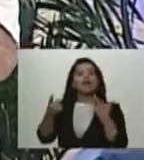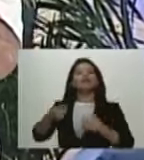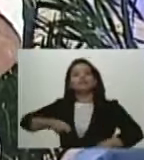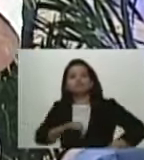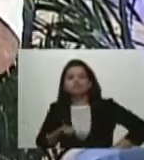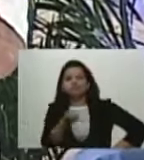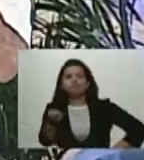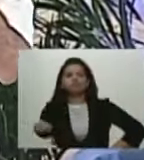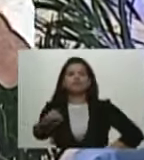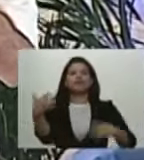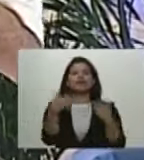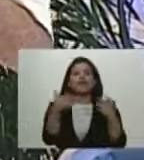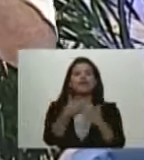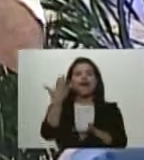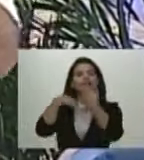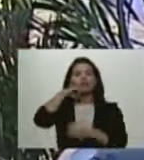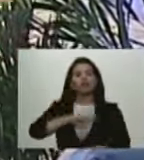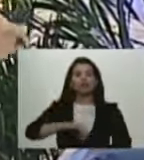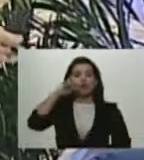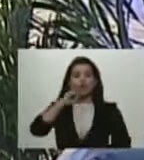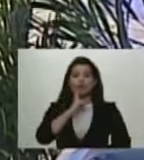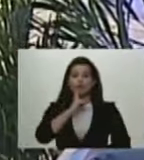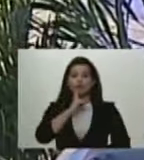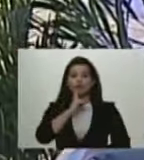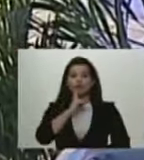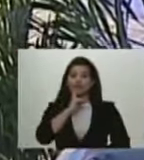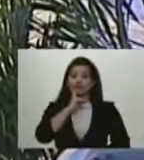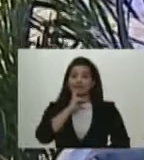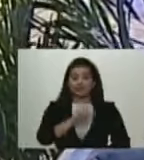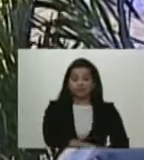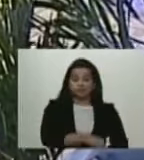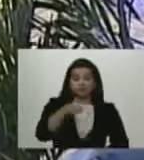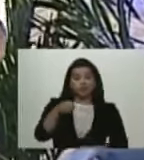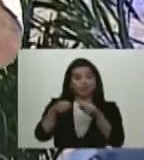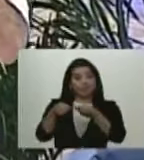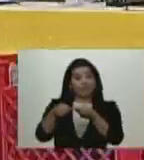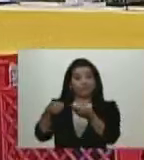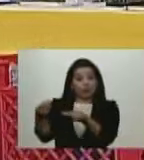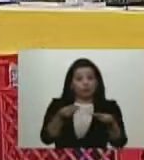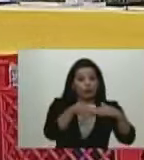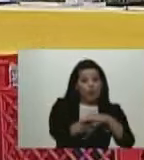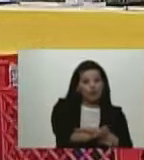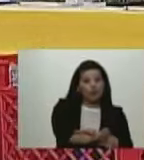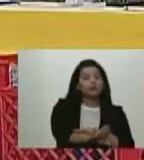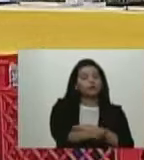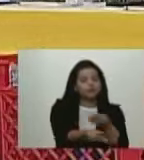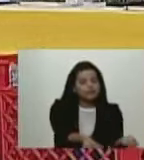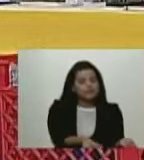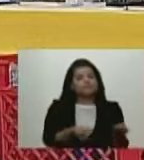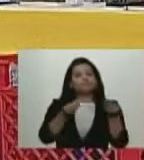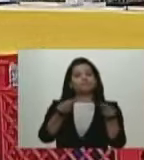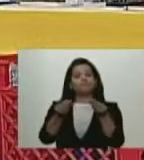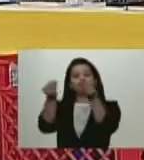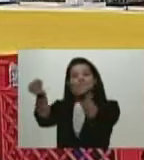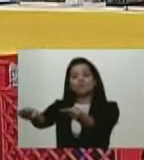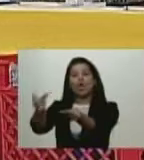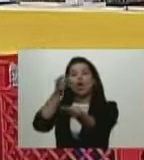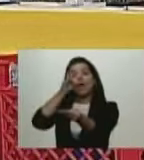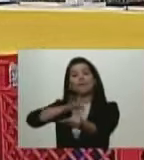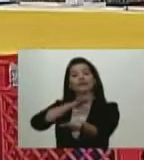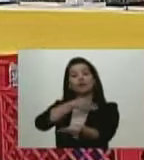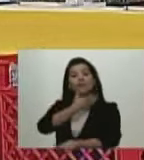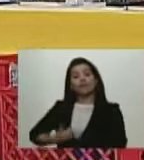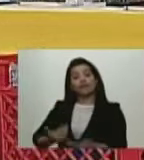estamos poniendo en las manos del señor ministro, en las manos del señor presidente, esta joya que honra